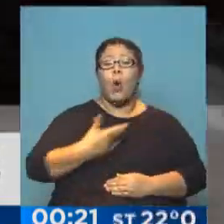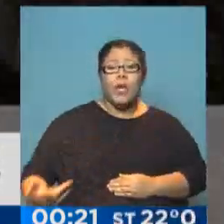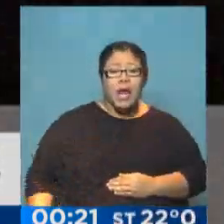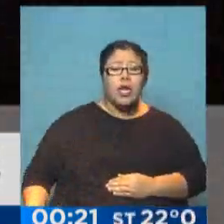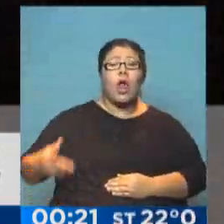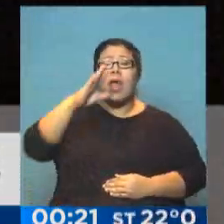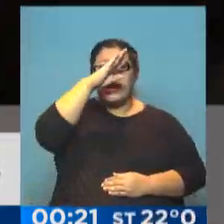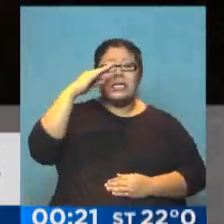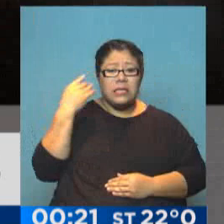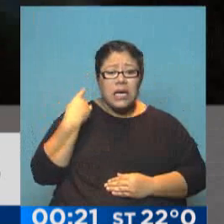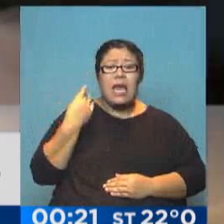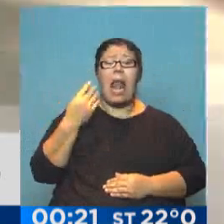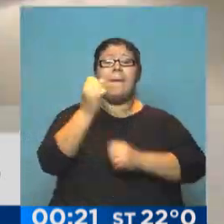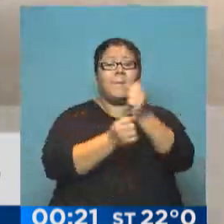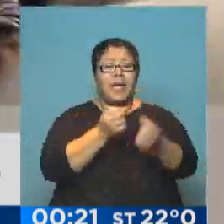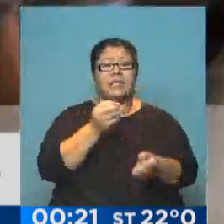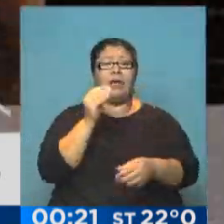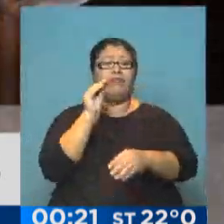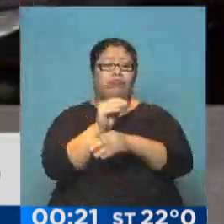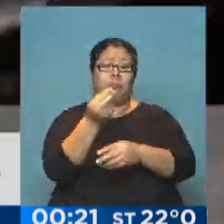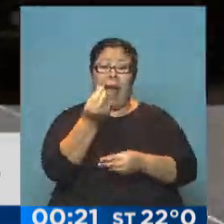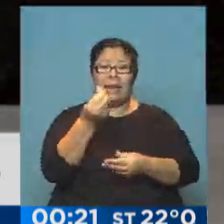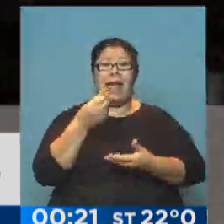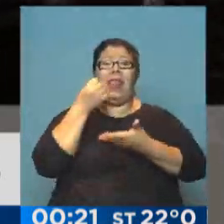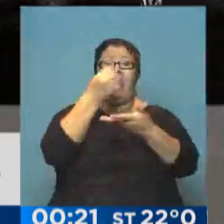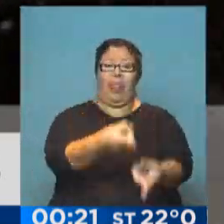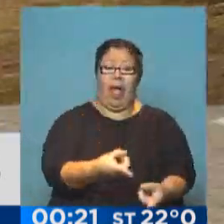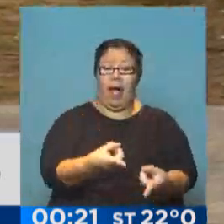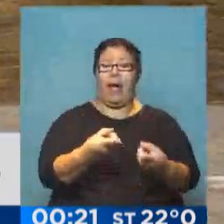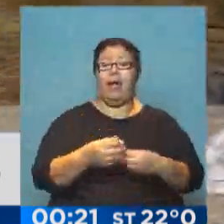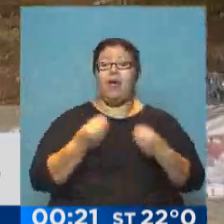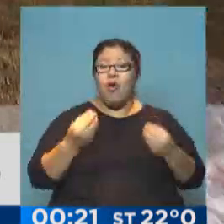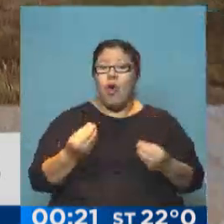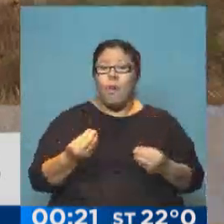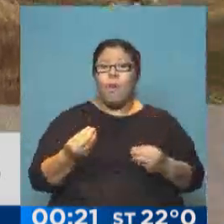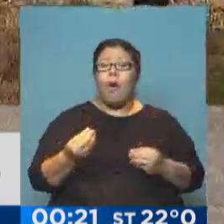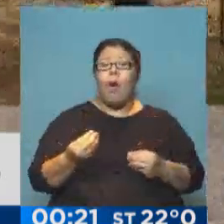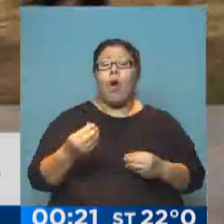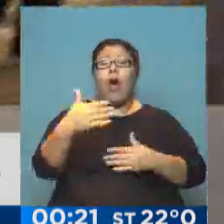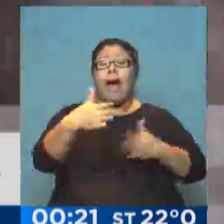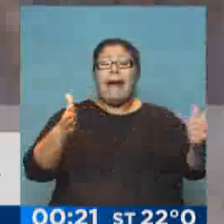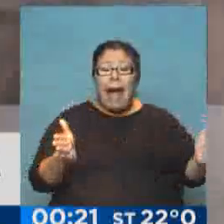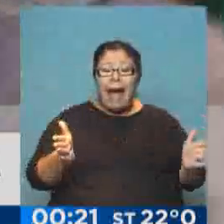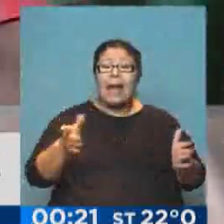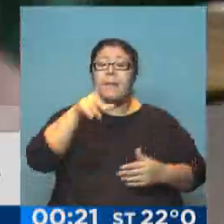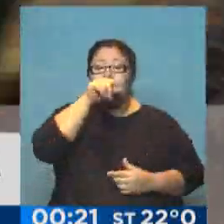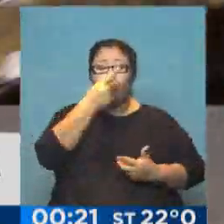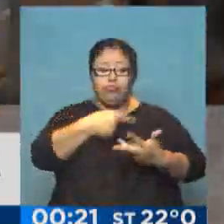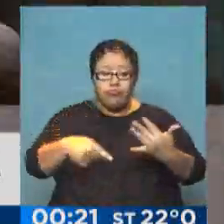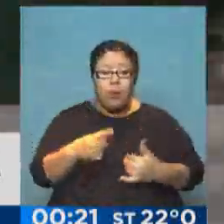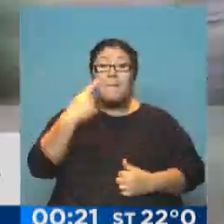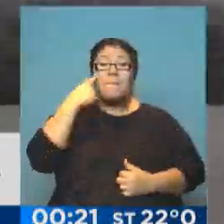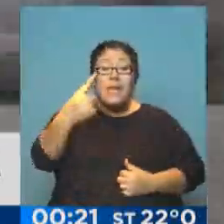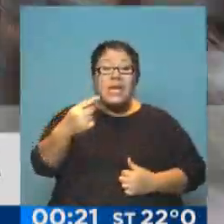Las exportaciones de Venezuela. Hacíamos 1.000 cajas de pollo por hora para Venezuela, 1.000 cajas por hora. ¿Vos sabés lo que es eso? Antes está